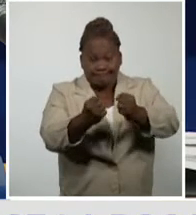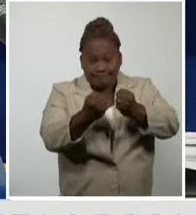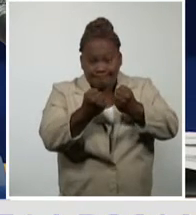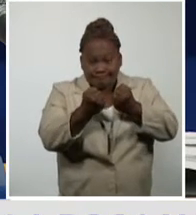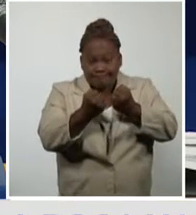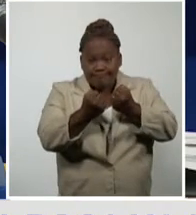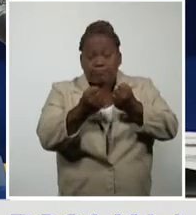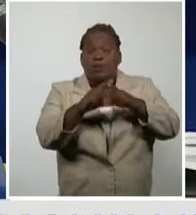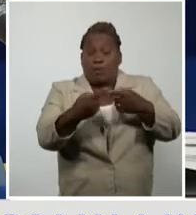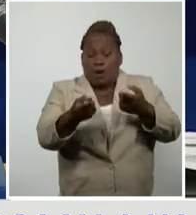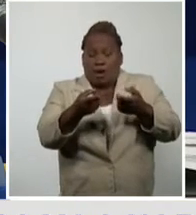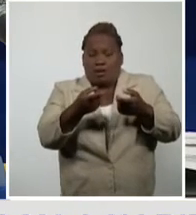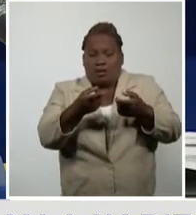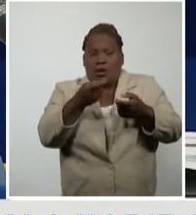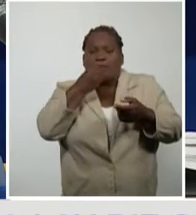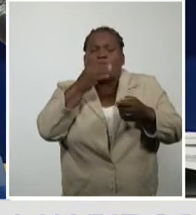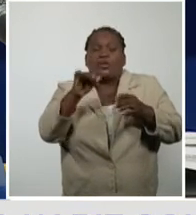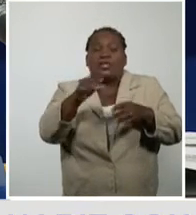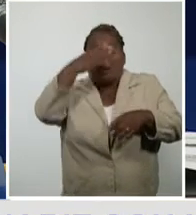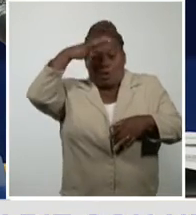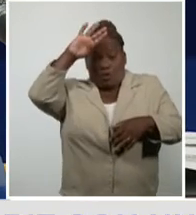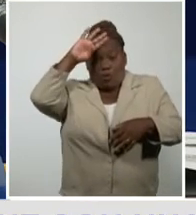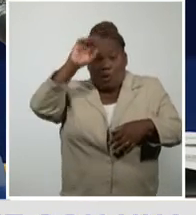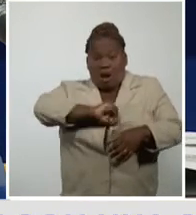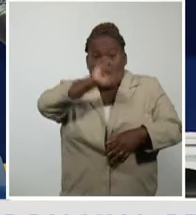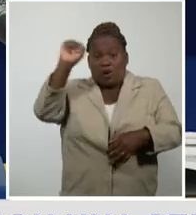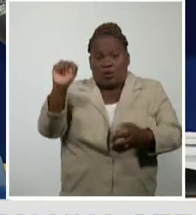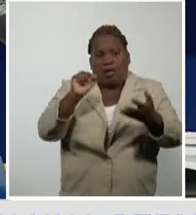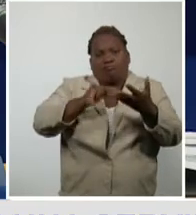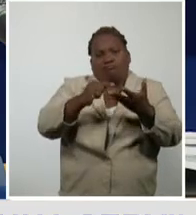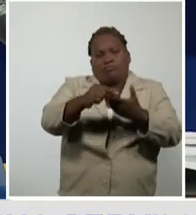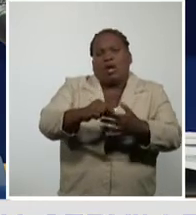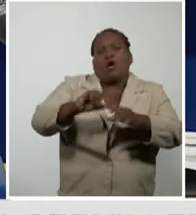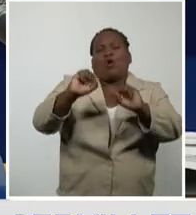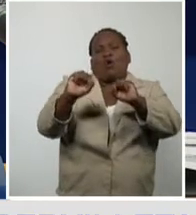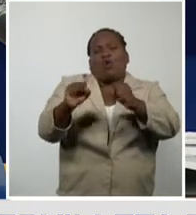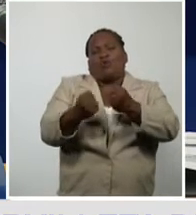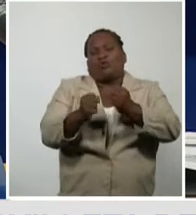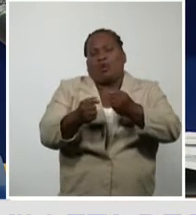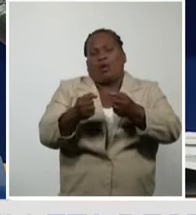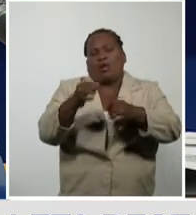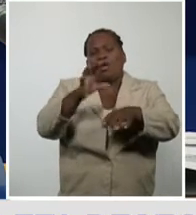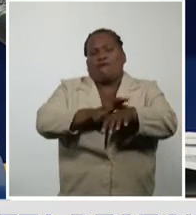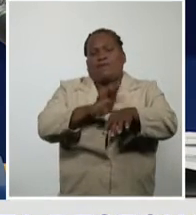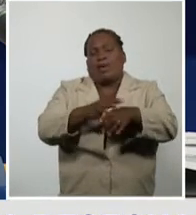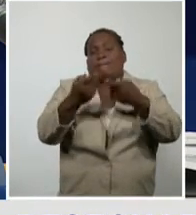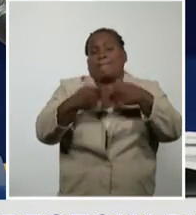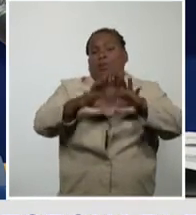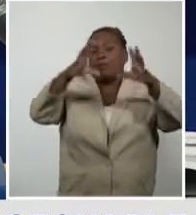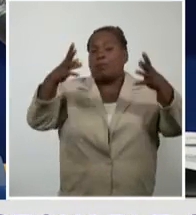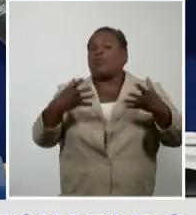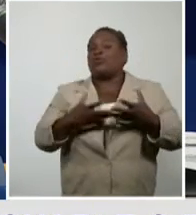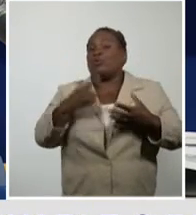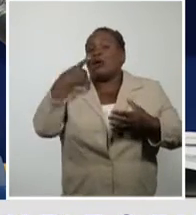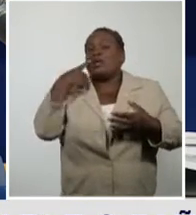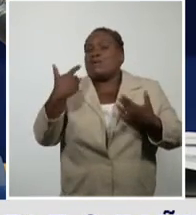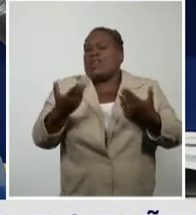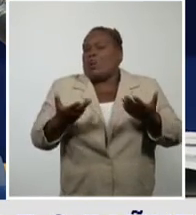decir, no, en Cuba hemos logrado un control de la enfermedad, pero el resto del mundo hay que ver cómo